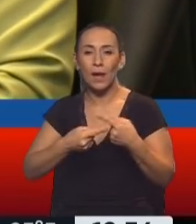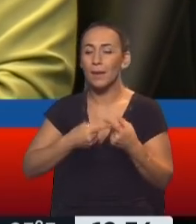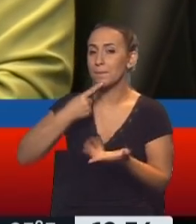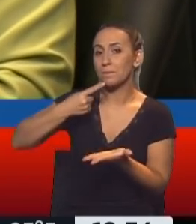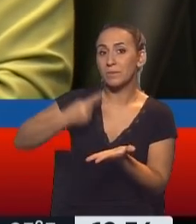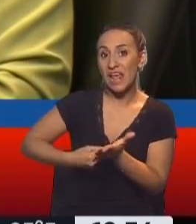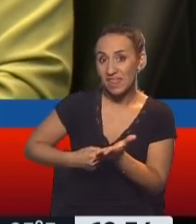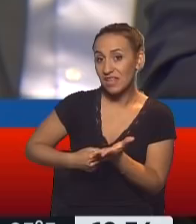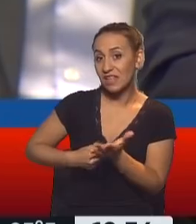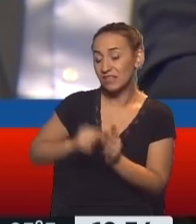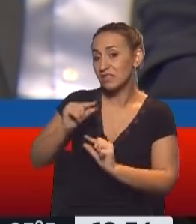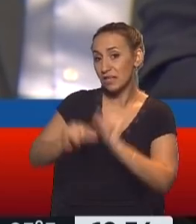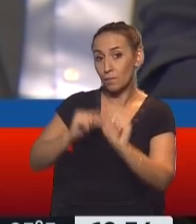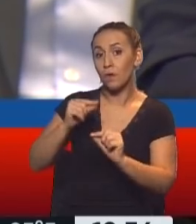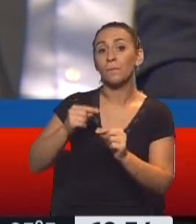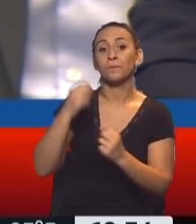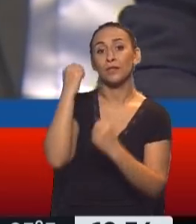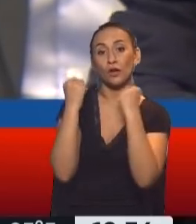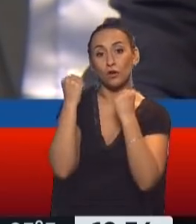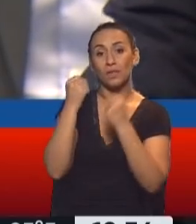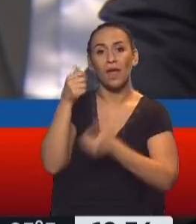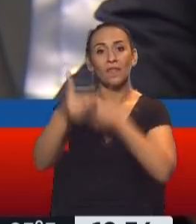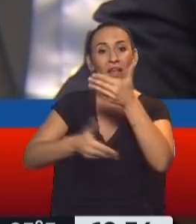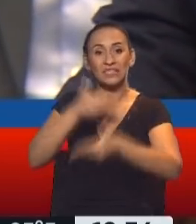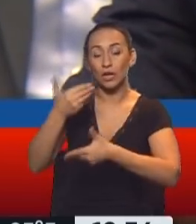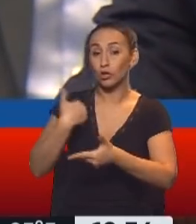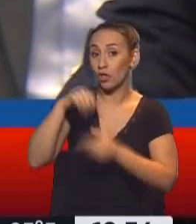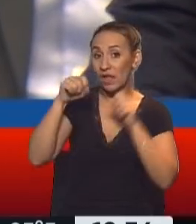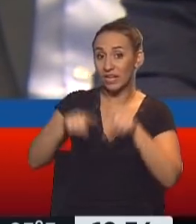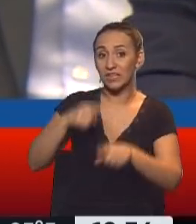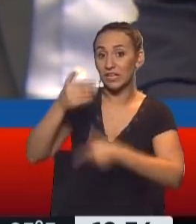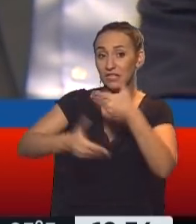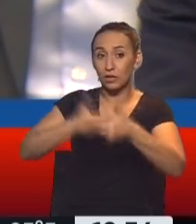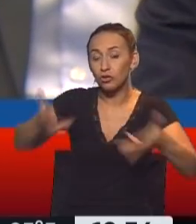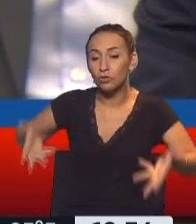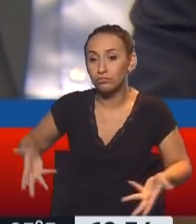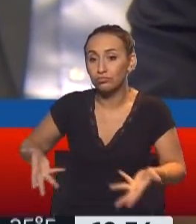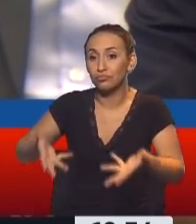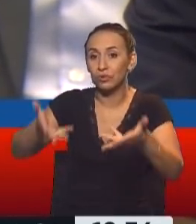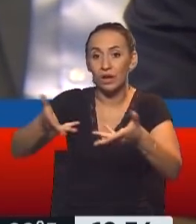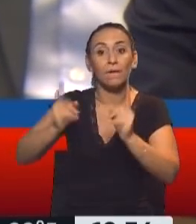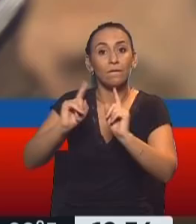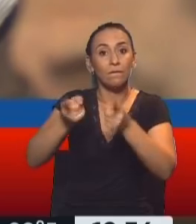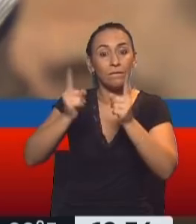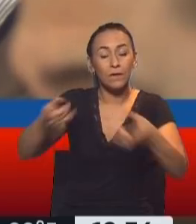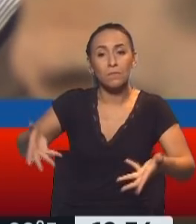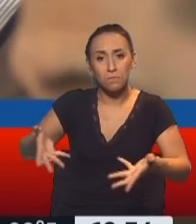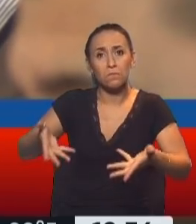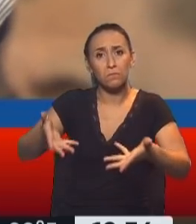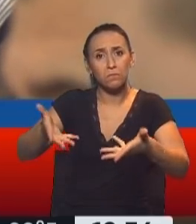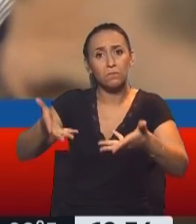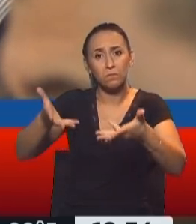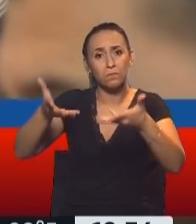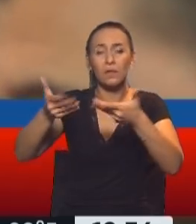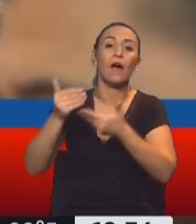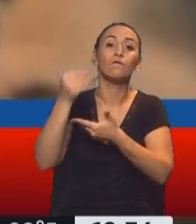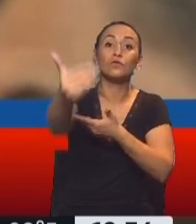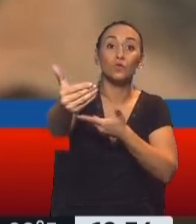el crecimiento económico y el desarrollo económico de la Argentina se pueda sostener en plazos más